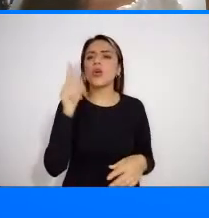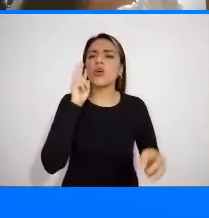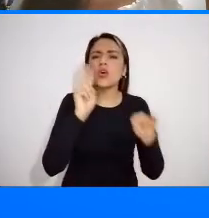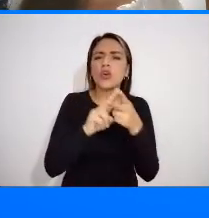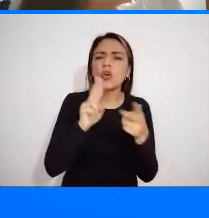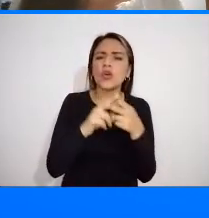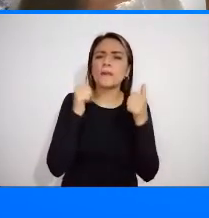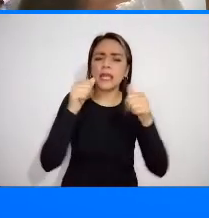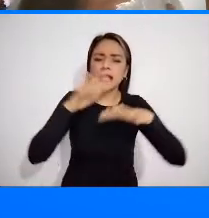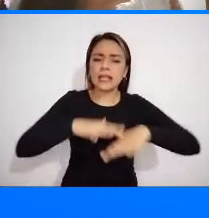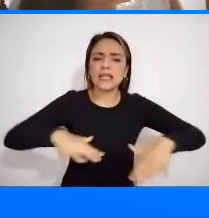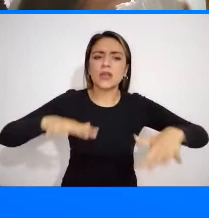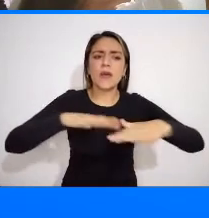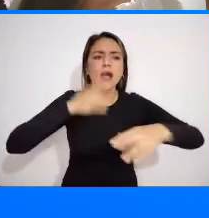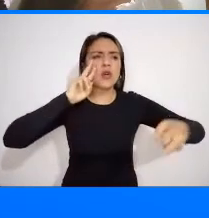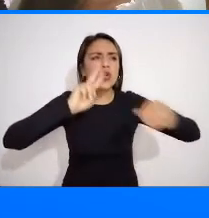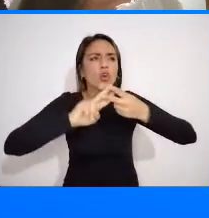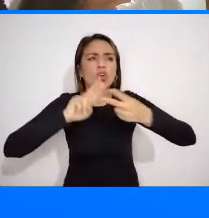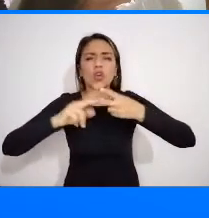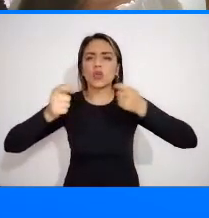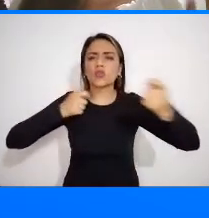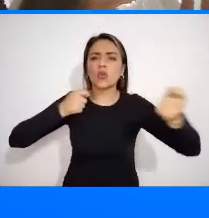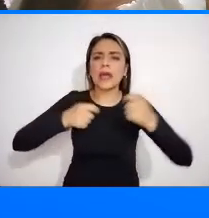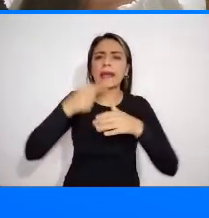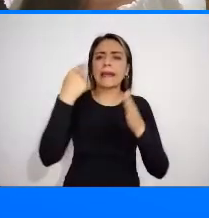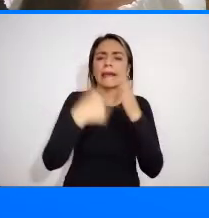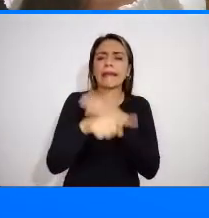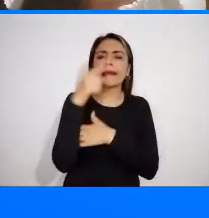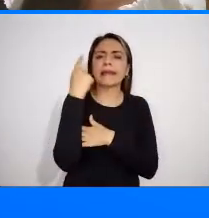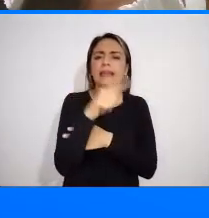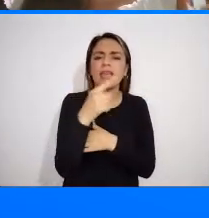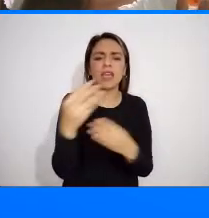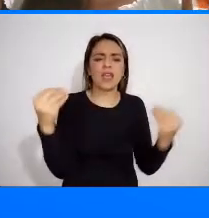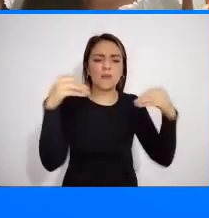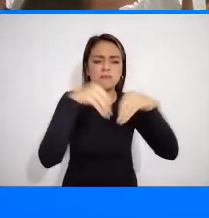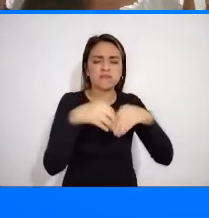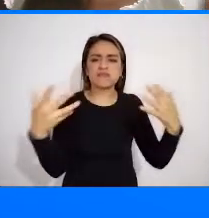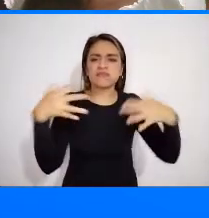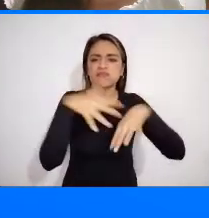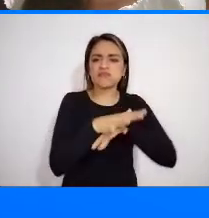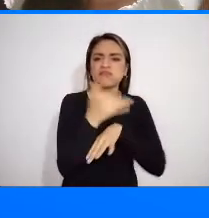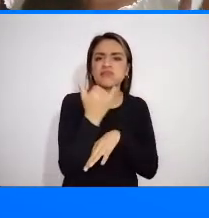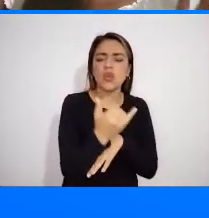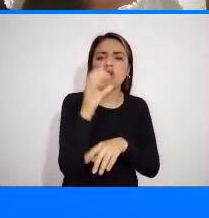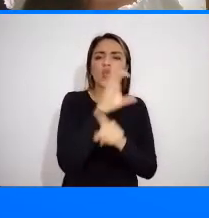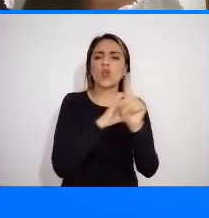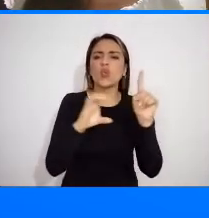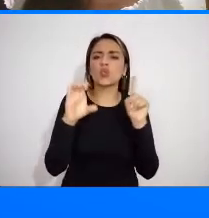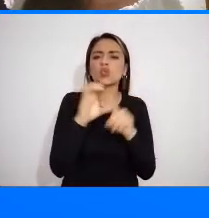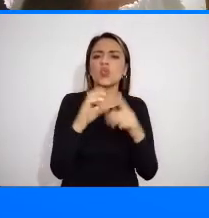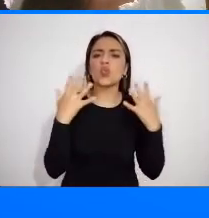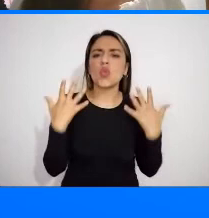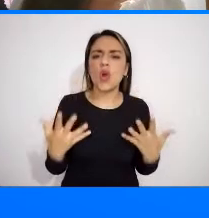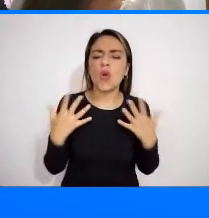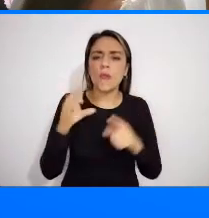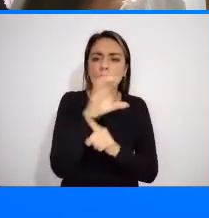el destino, qué lo conforma, cómo es la cultura de esa